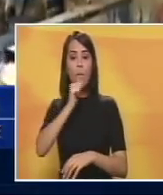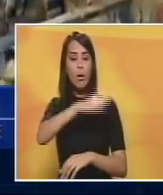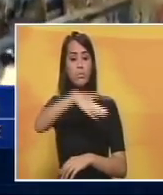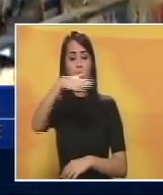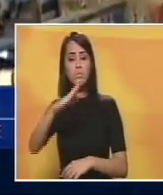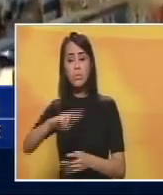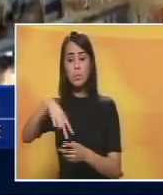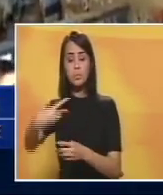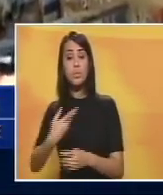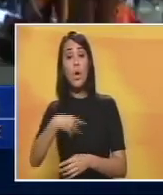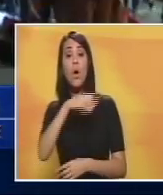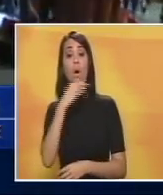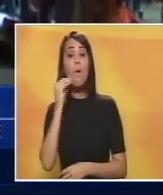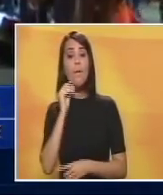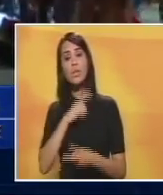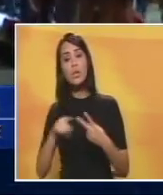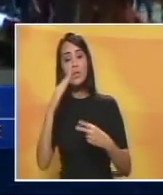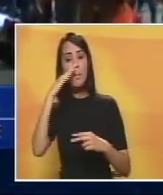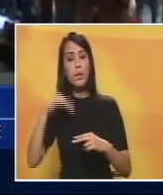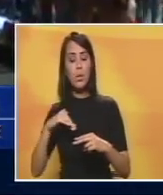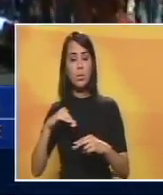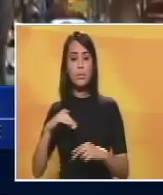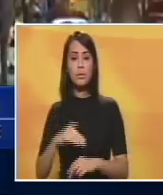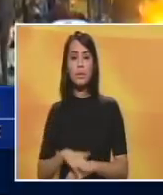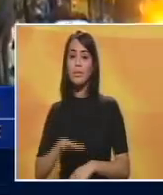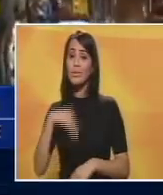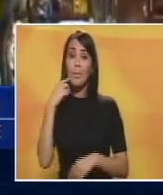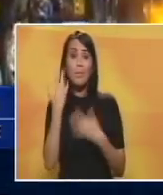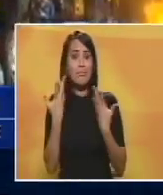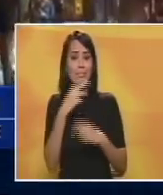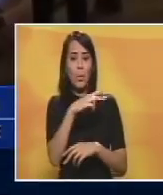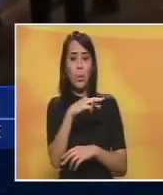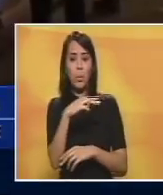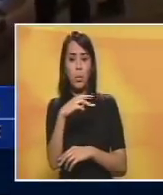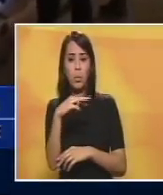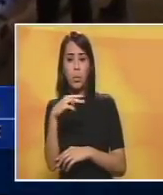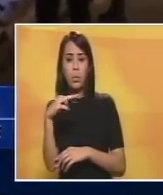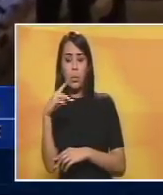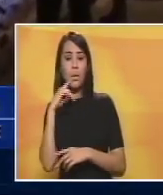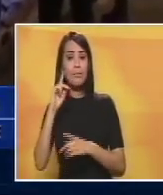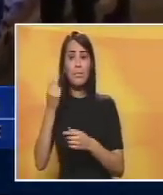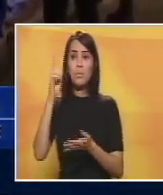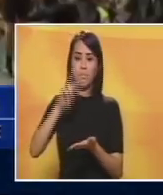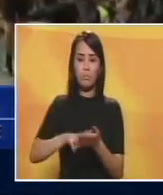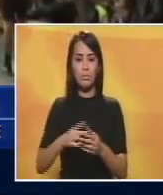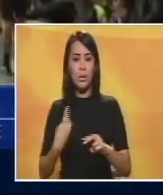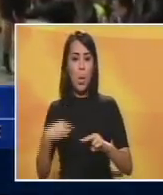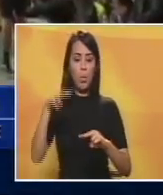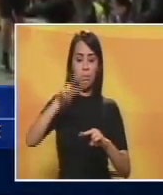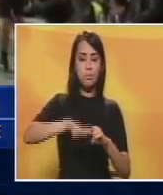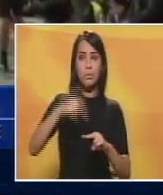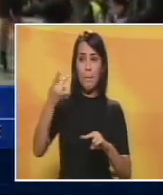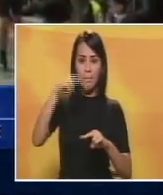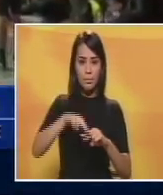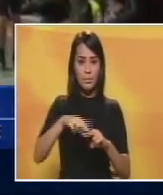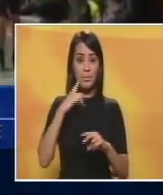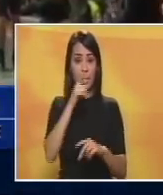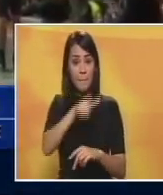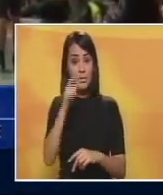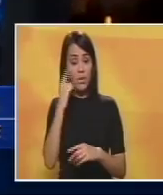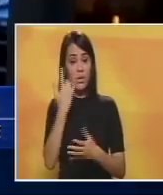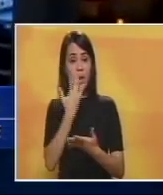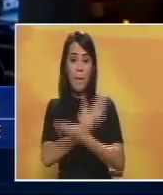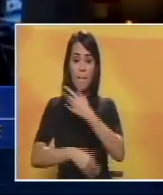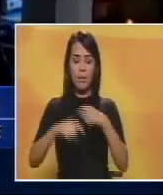en su mayoría jóvenes y muchos menores de edad, no podían nadar porque otras seguían cayéndoles encima. Los heridos presentan fracturas